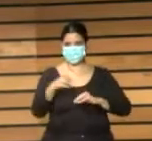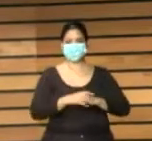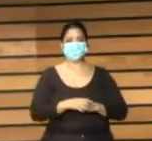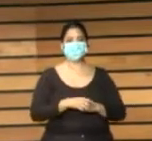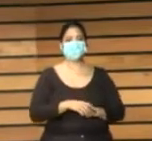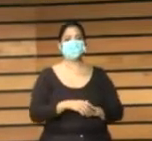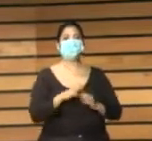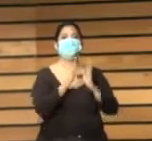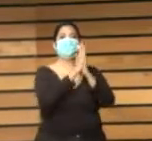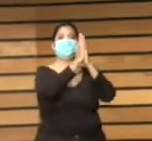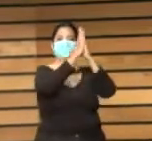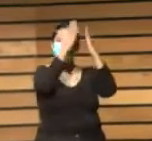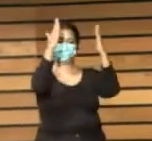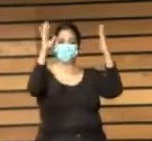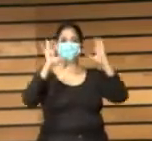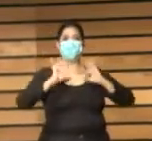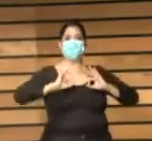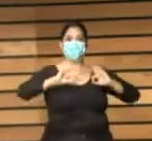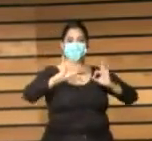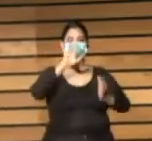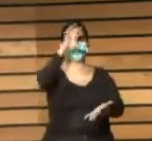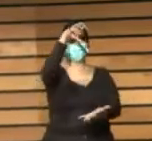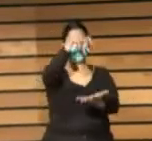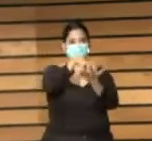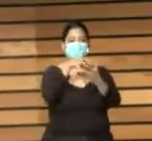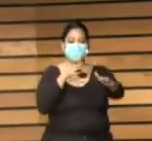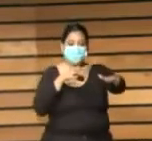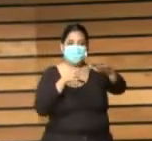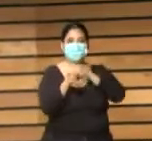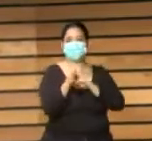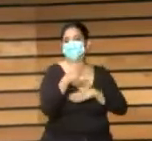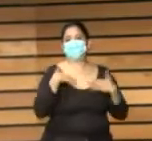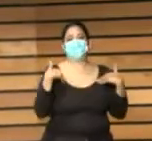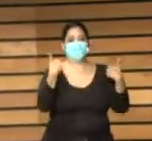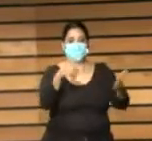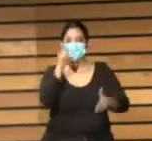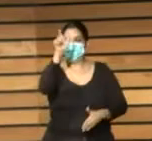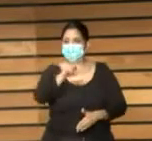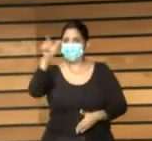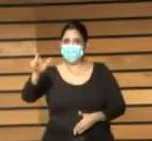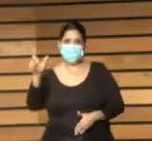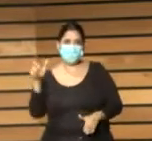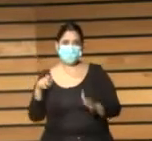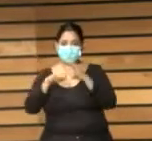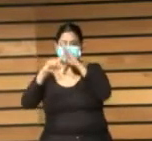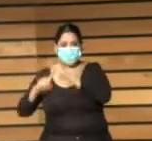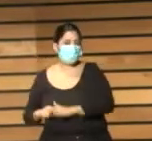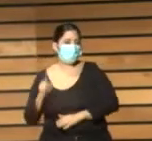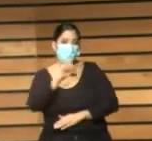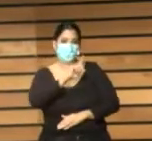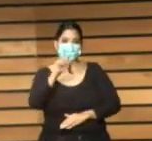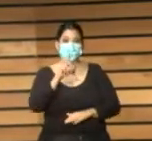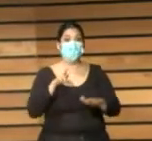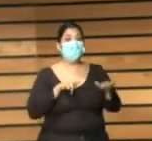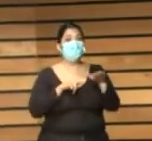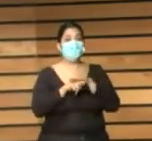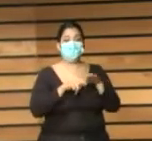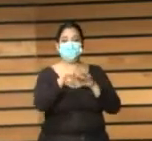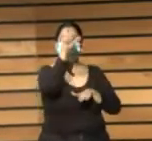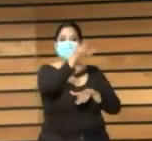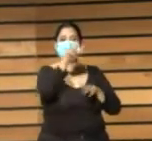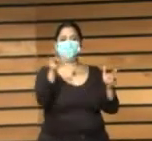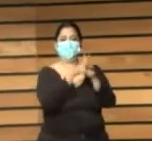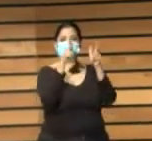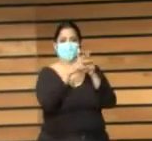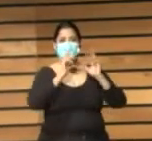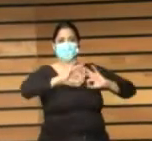Las bibliotecas son instituciones inclusivas que trabajan para no dejar a nadie atrás, transformándose en recursos para la atención a la diversidad